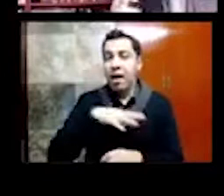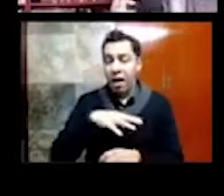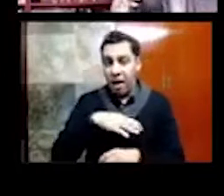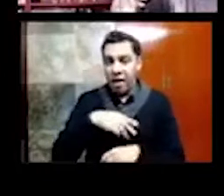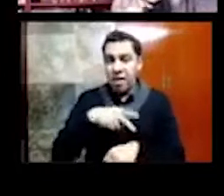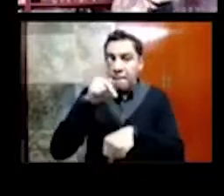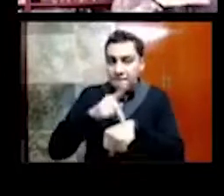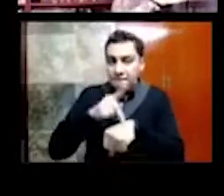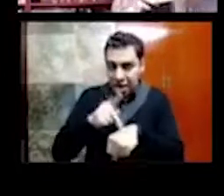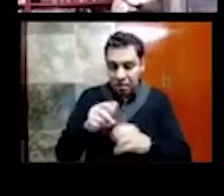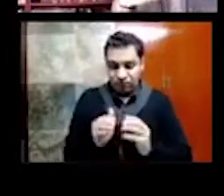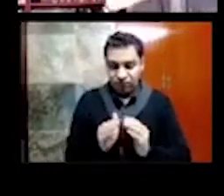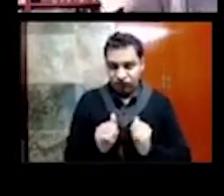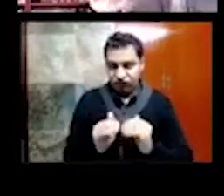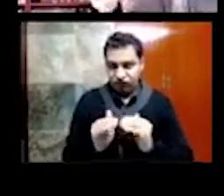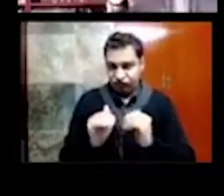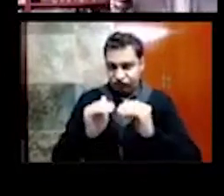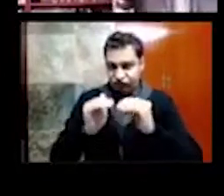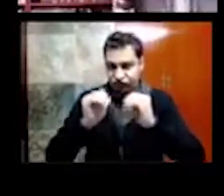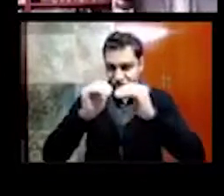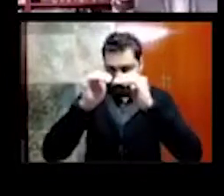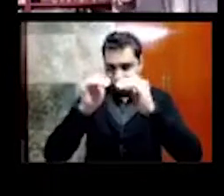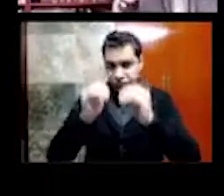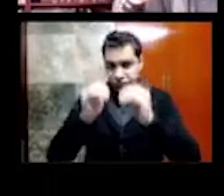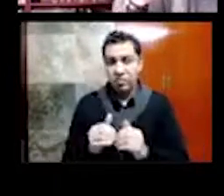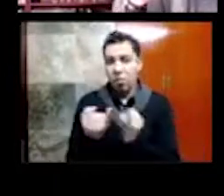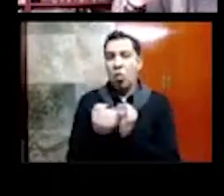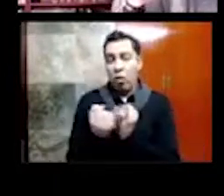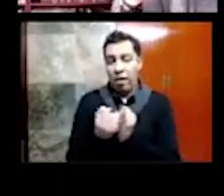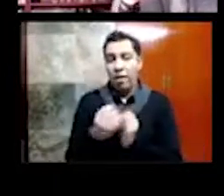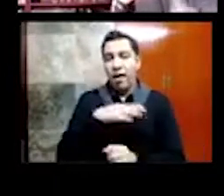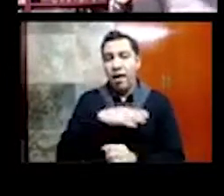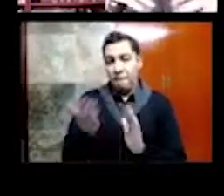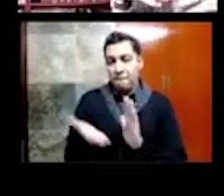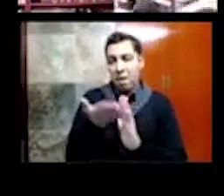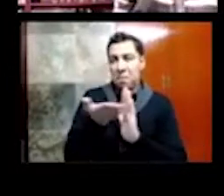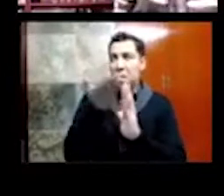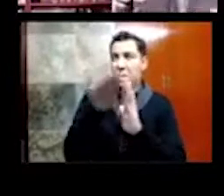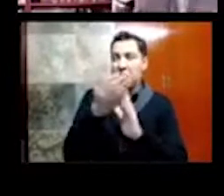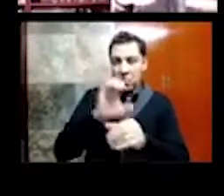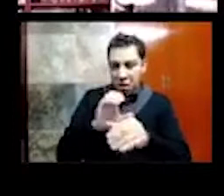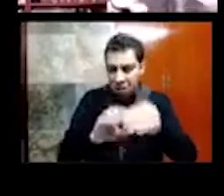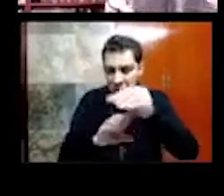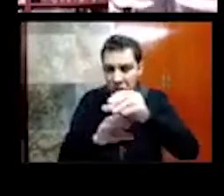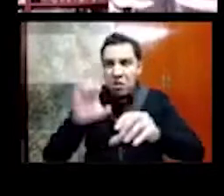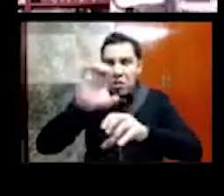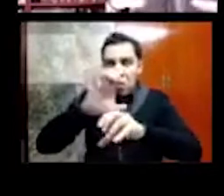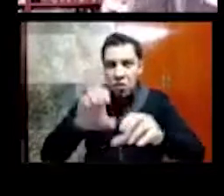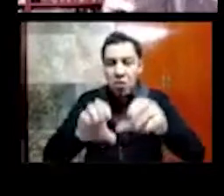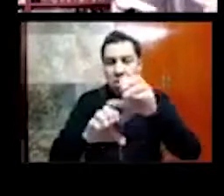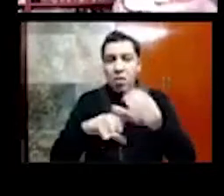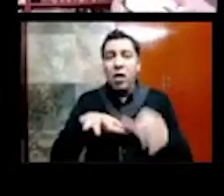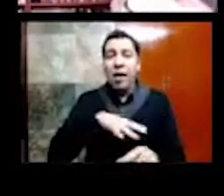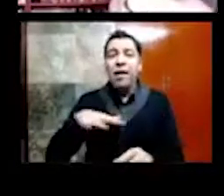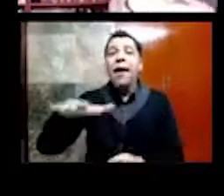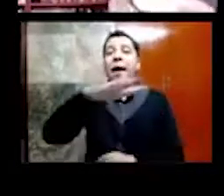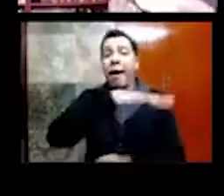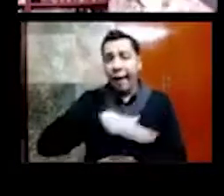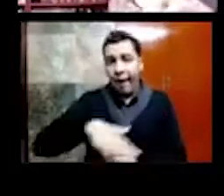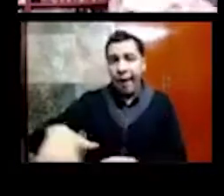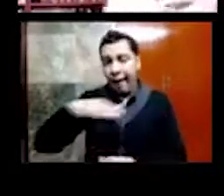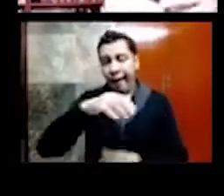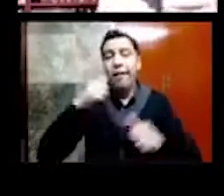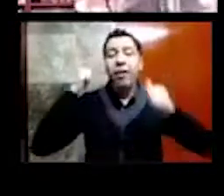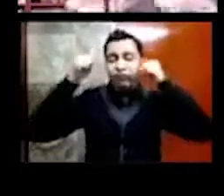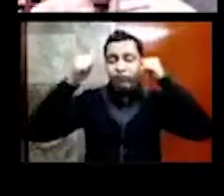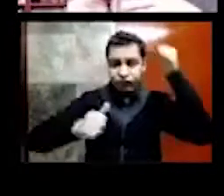este resguardo de la vieja tradición, haya sido el lugar donde la crónica o las fuentes indican como un lugar donde